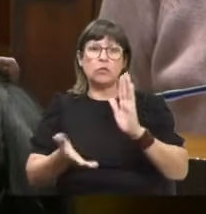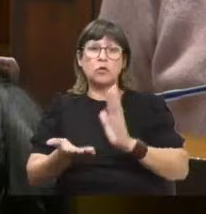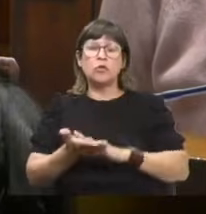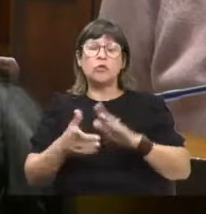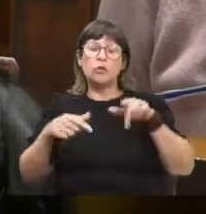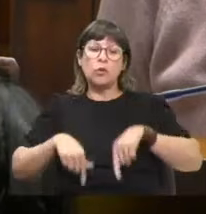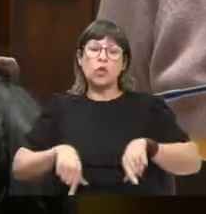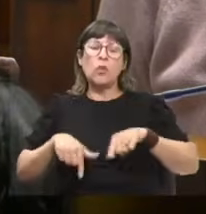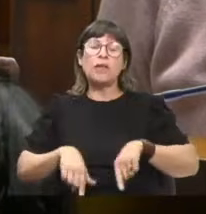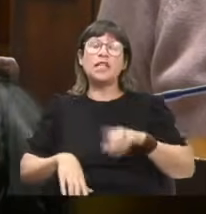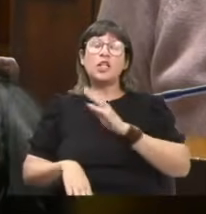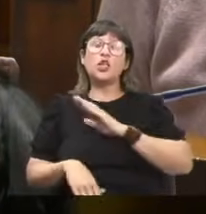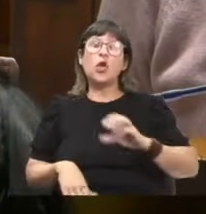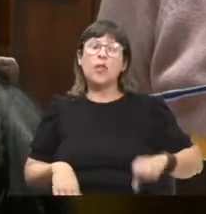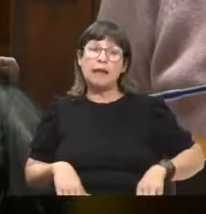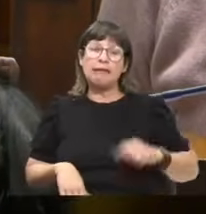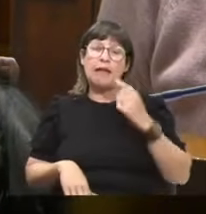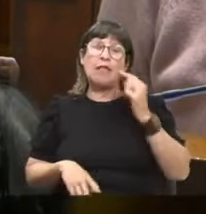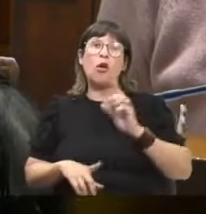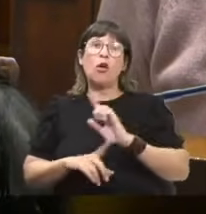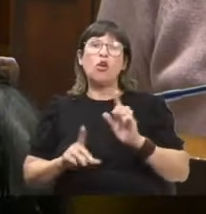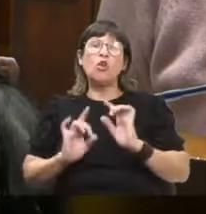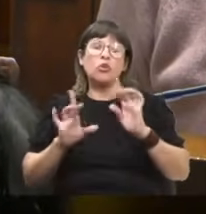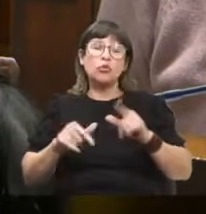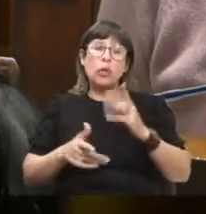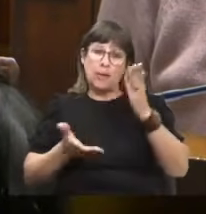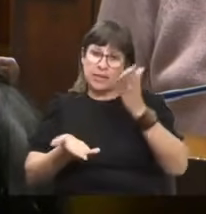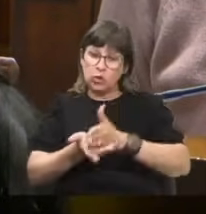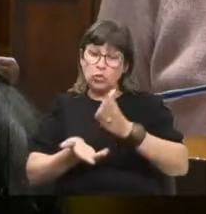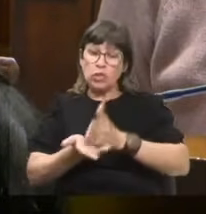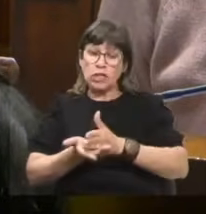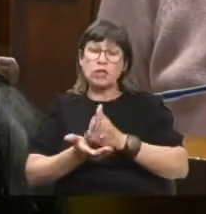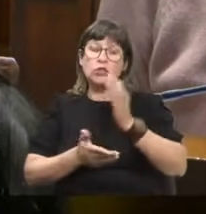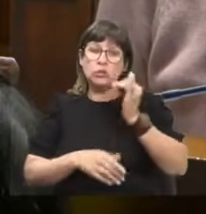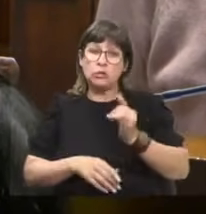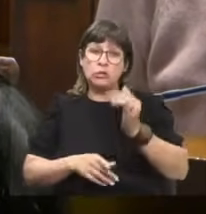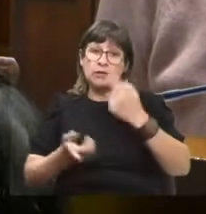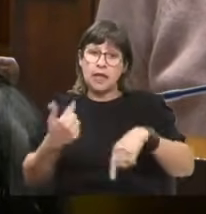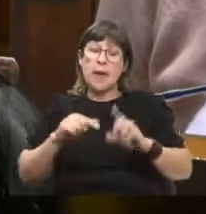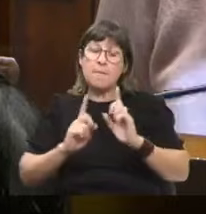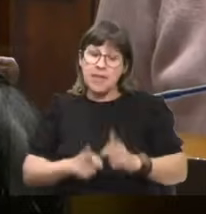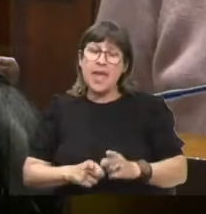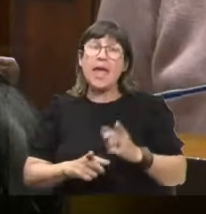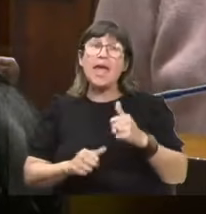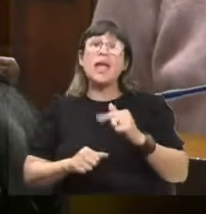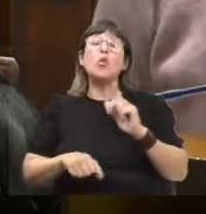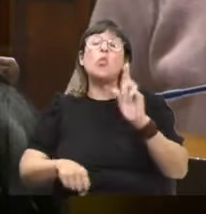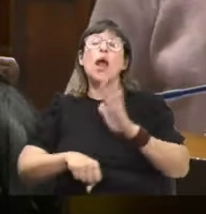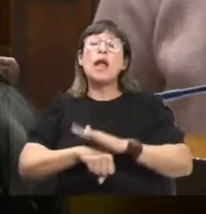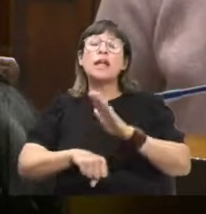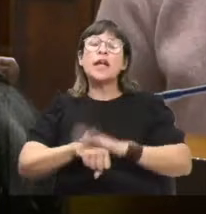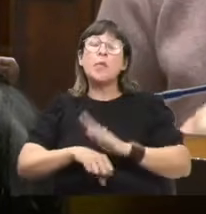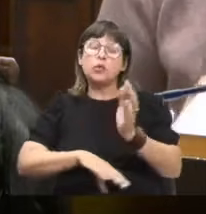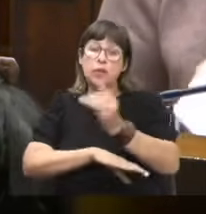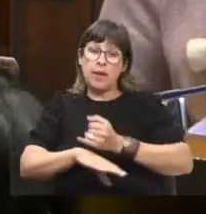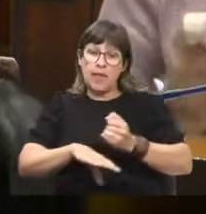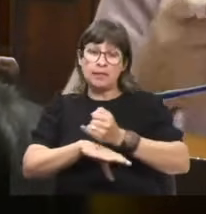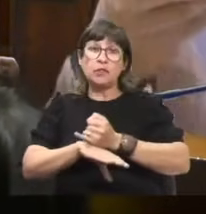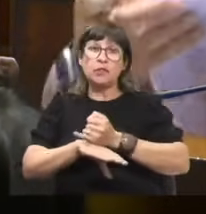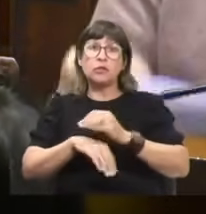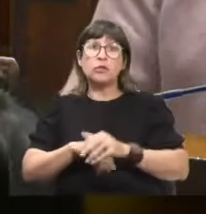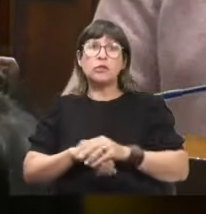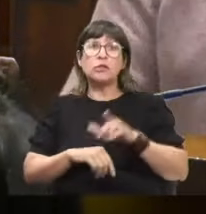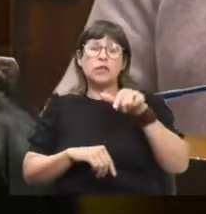de Estado no solo es un derecho del Parlamento, sino también una responsabilidad institucional